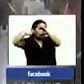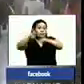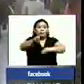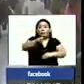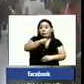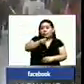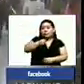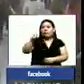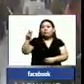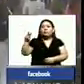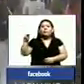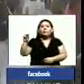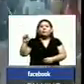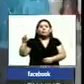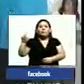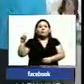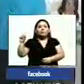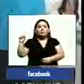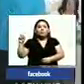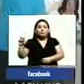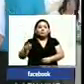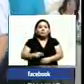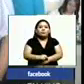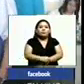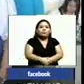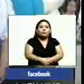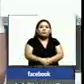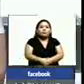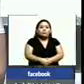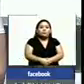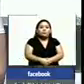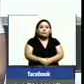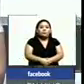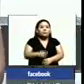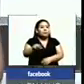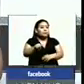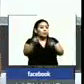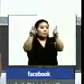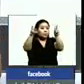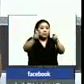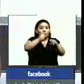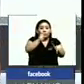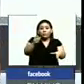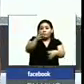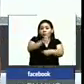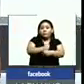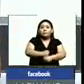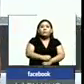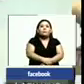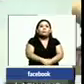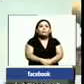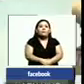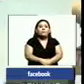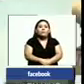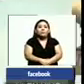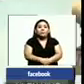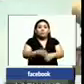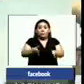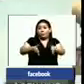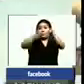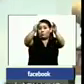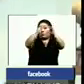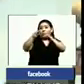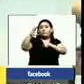informe, Nelson Quinteros, Noticiero Hechos Otras noticias en el siguiente resumen La Corte